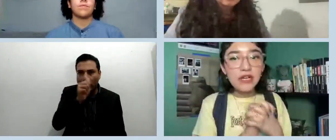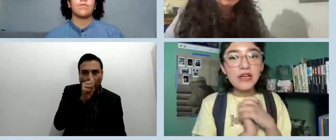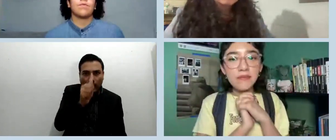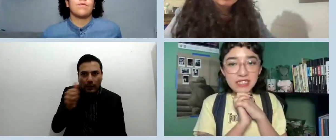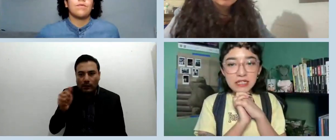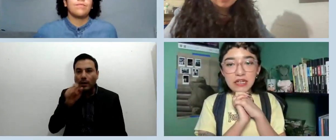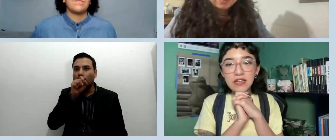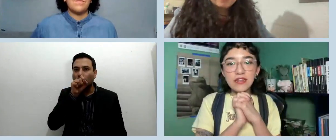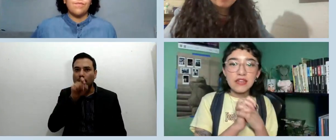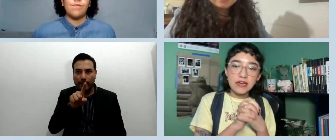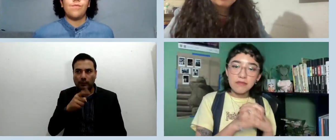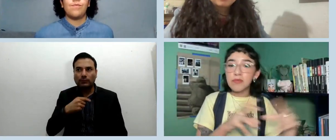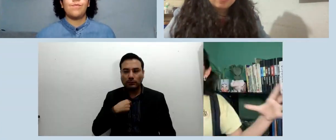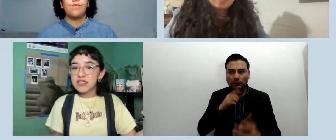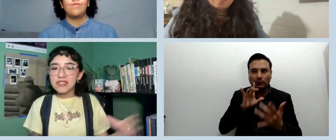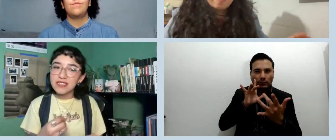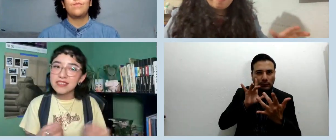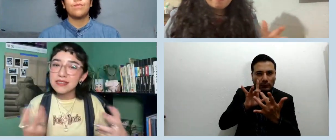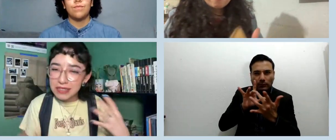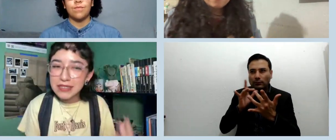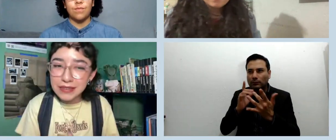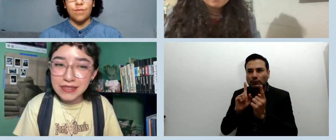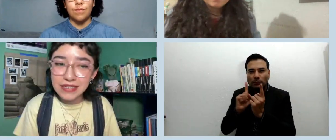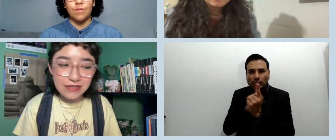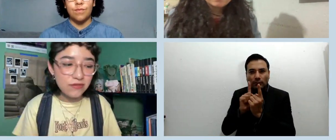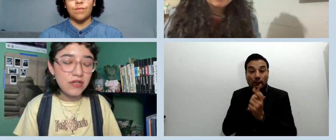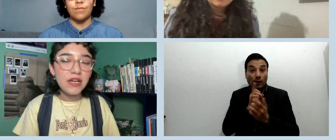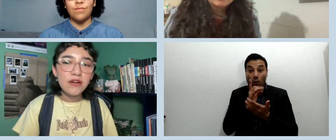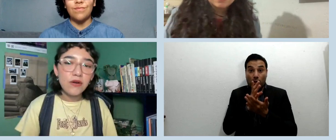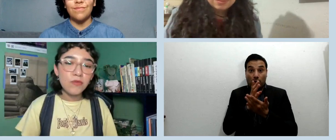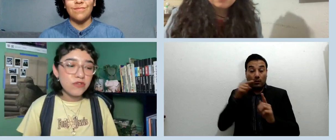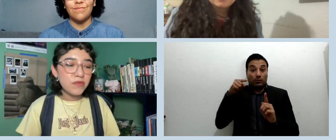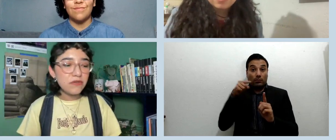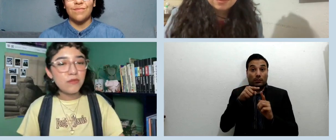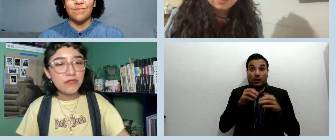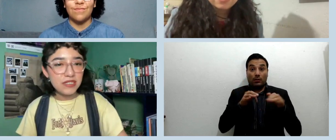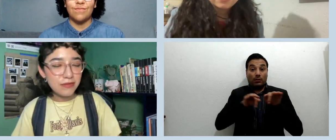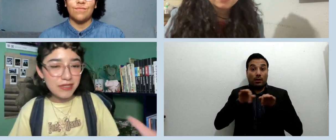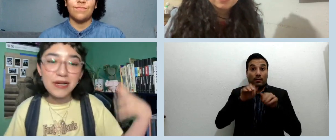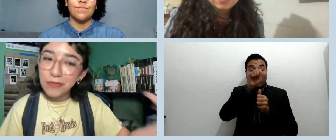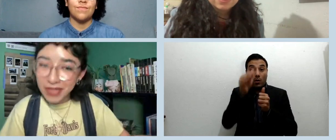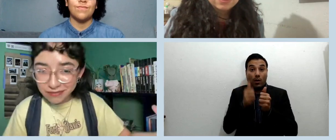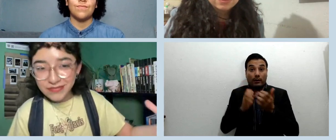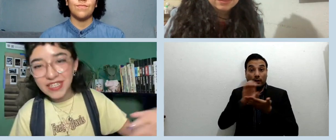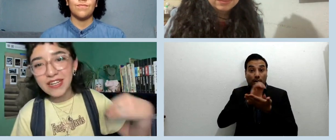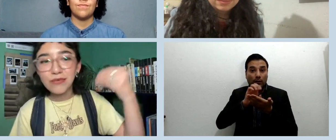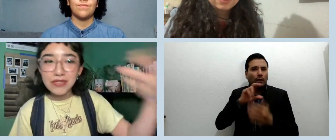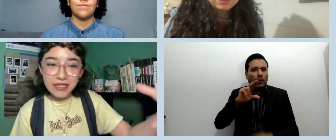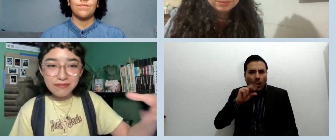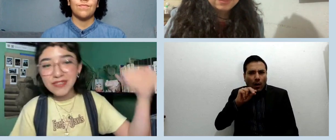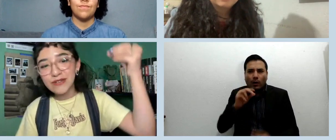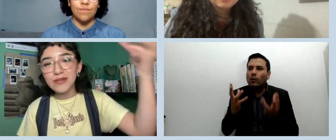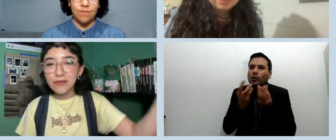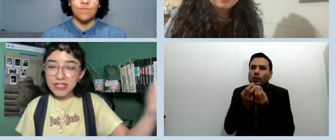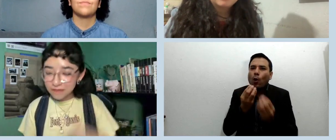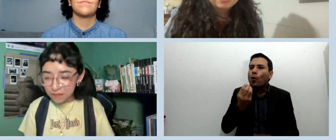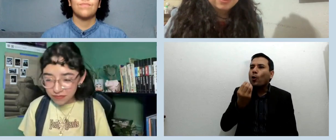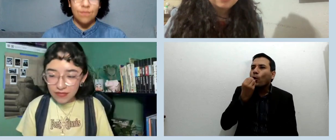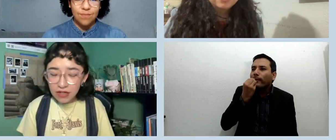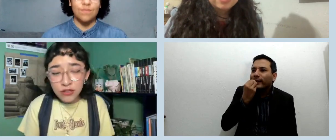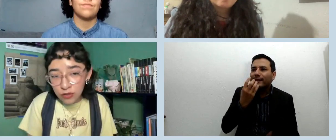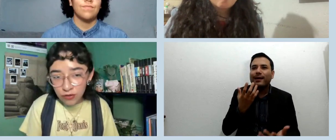Más allá de pues las artes cínicas quizás no cómo nos vinculamos a través de la comida y de la botana de los